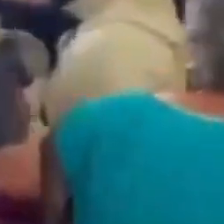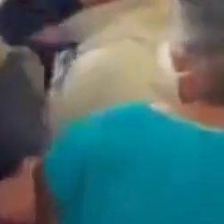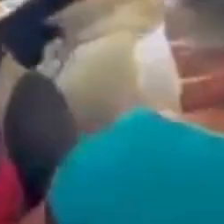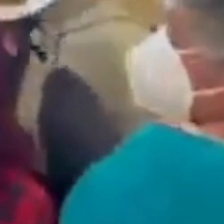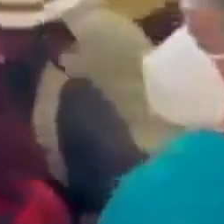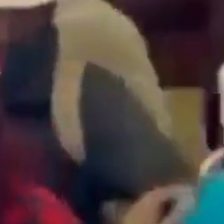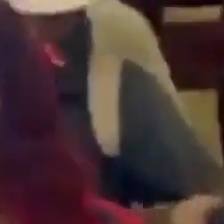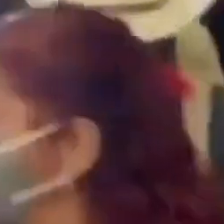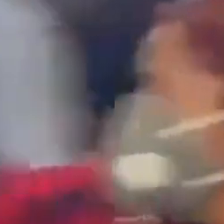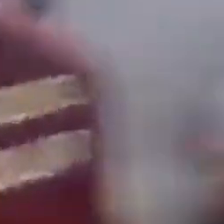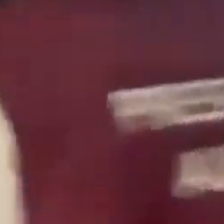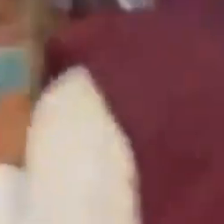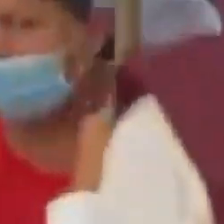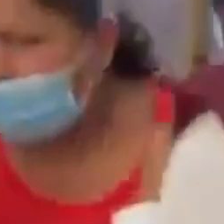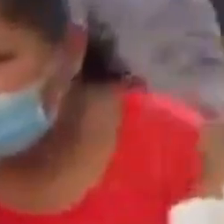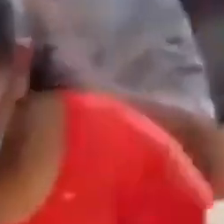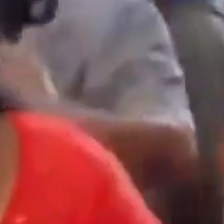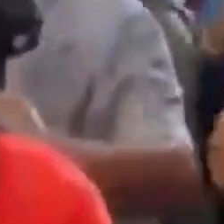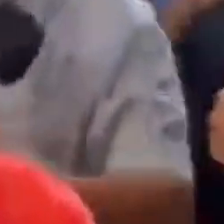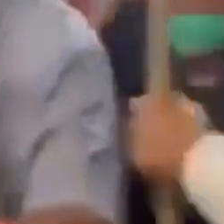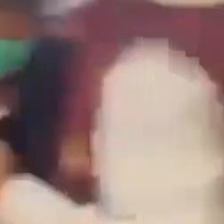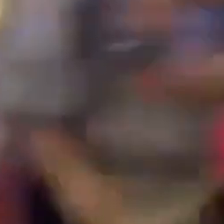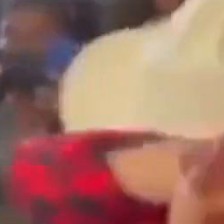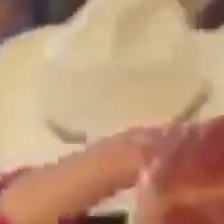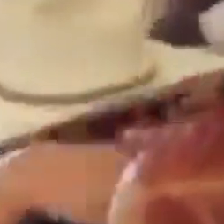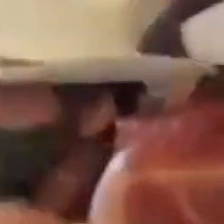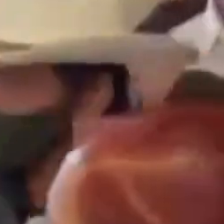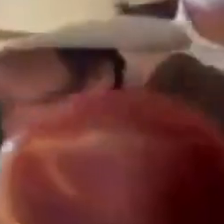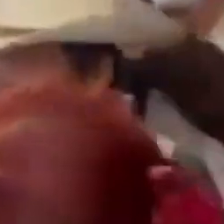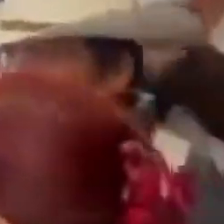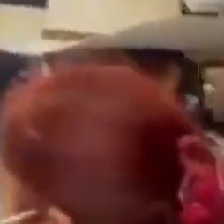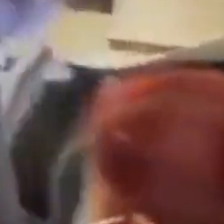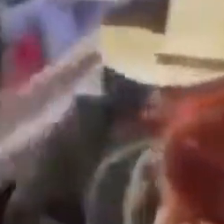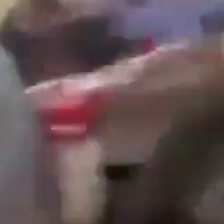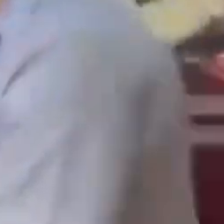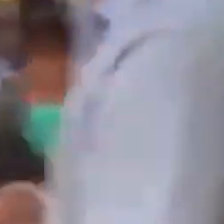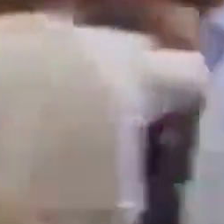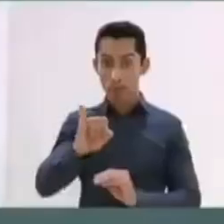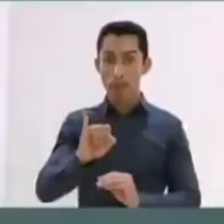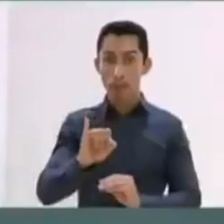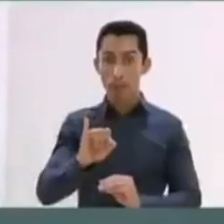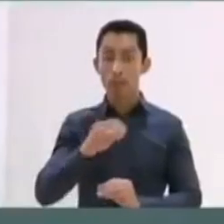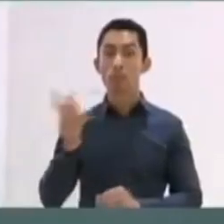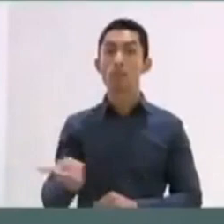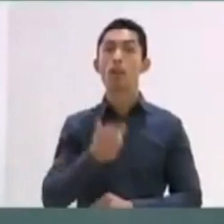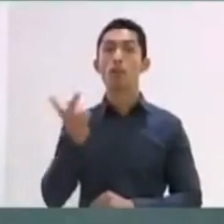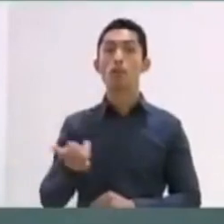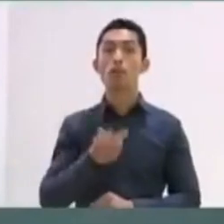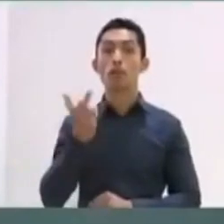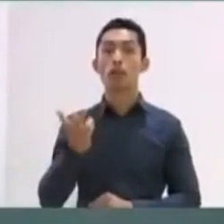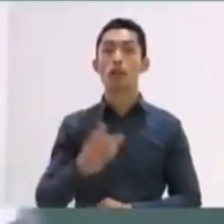domingo al municipio de Huachinango, donde López Obrador explicó cómo se otorgarán las ayudas.